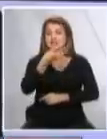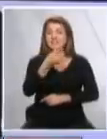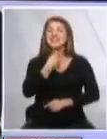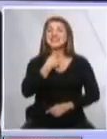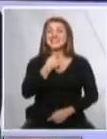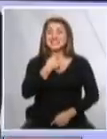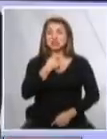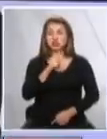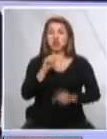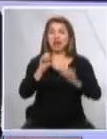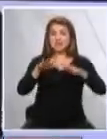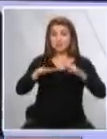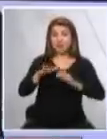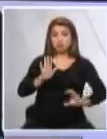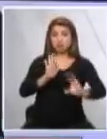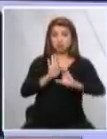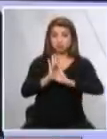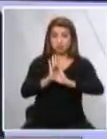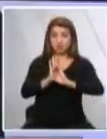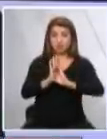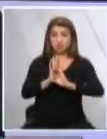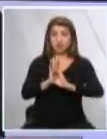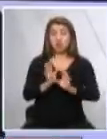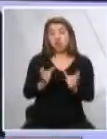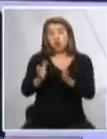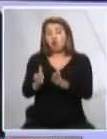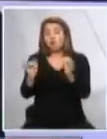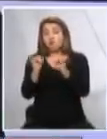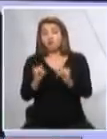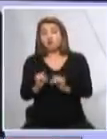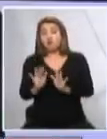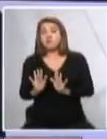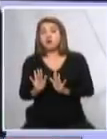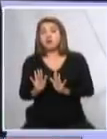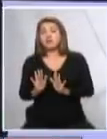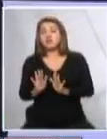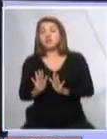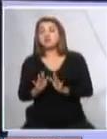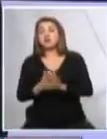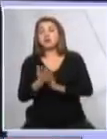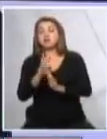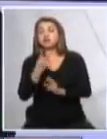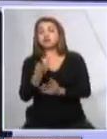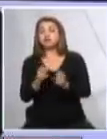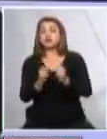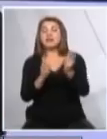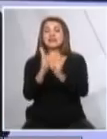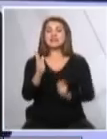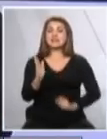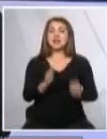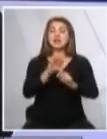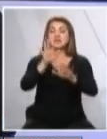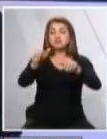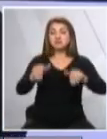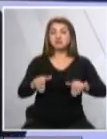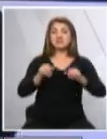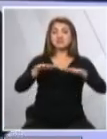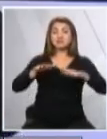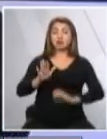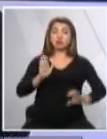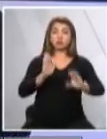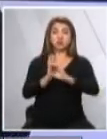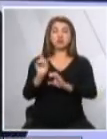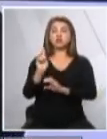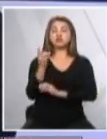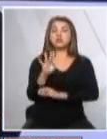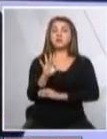deseo. La asamblea constituyente bien puede ser otra forma de gatopardismo. Bien el gobierno puede diseñar una llamada asamblea constituyente que no